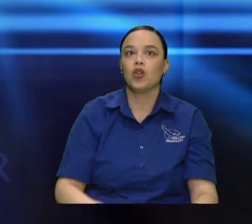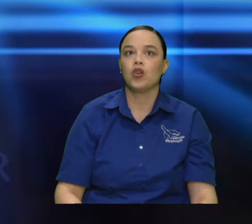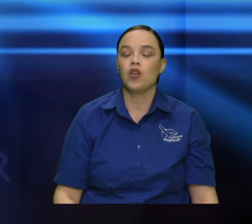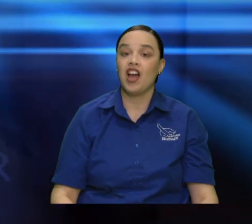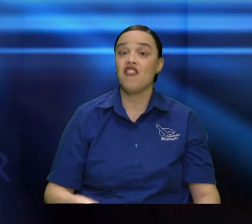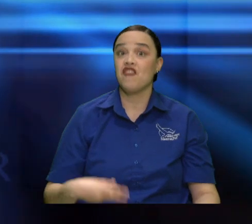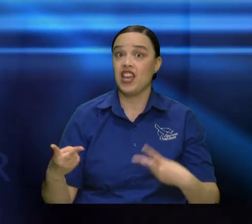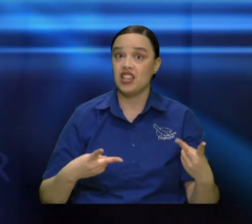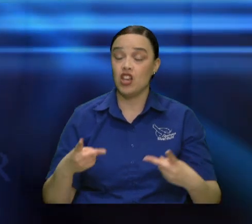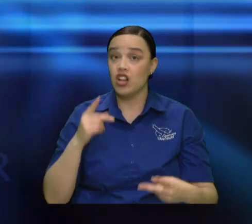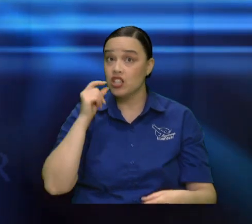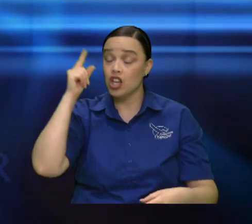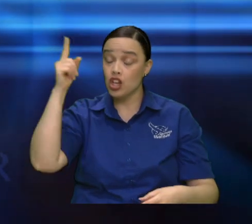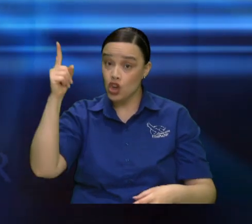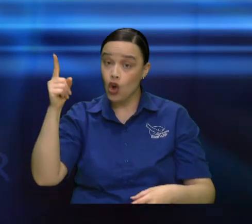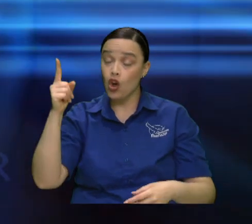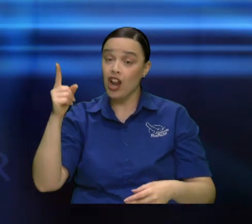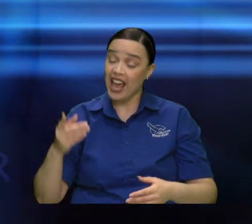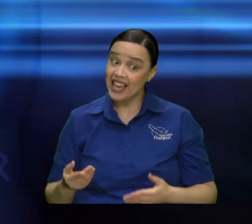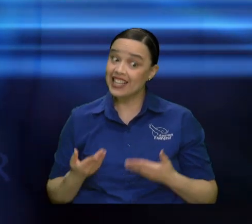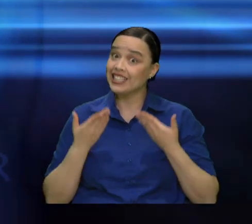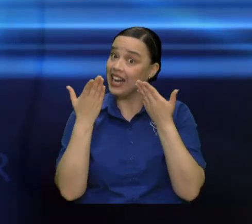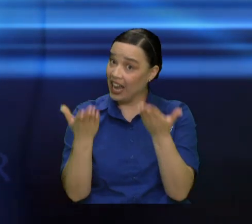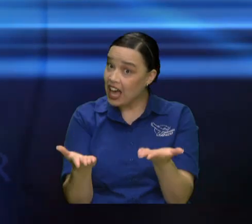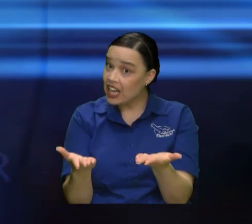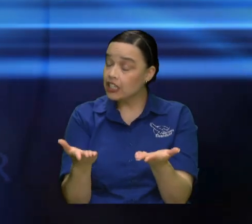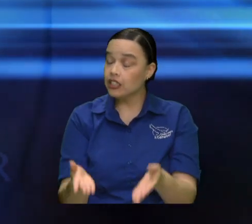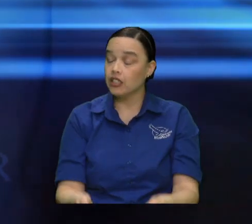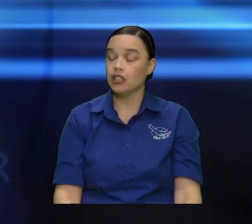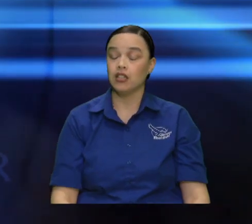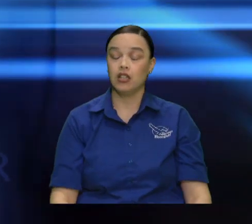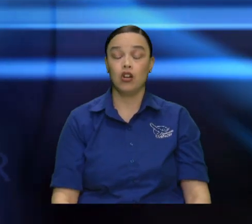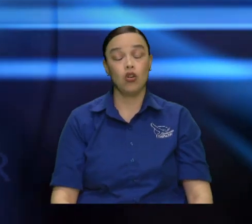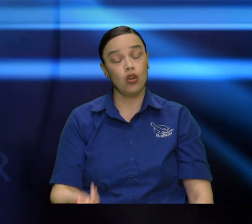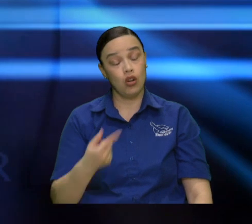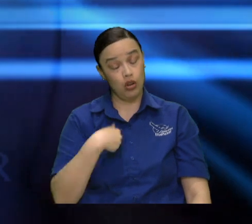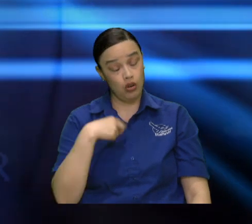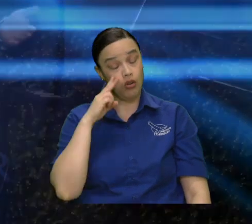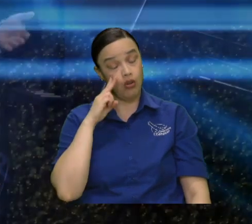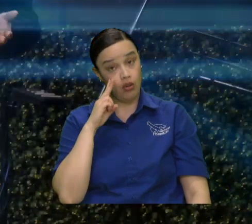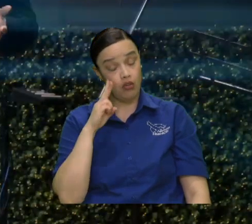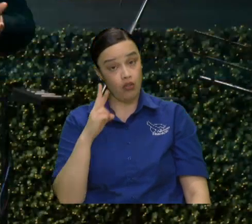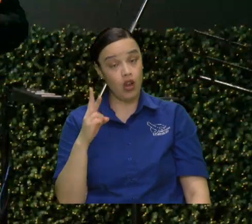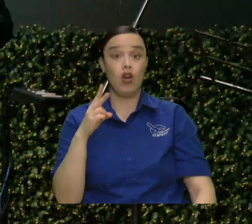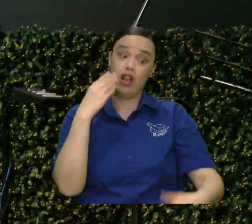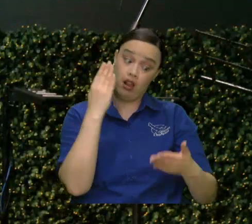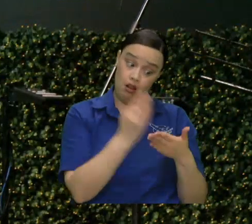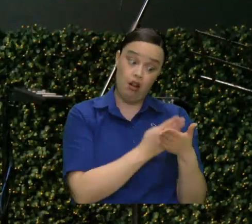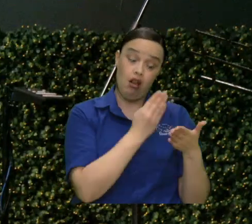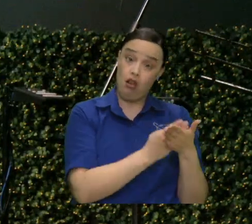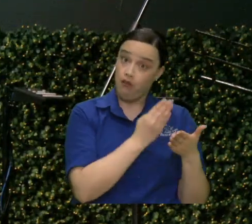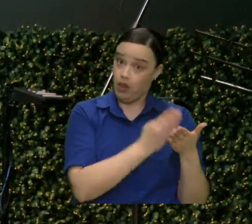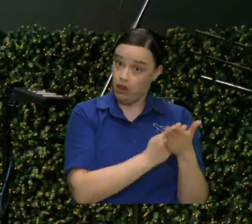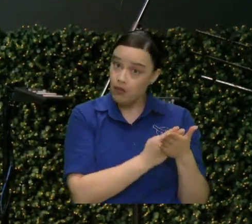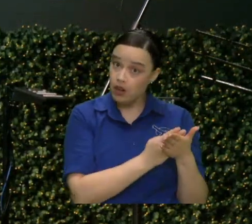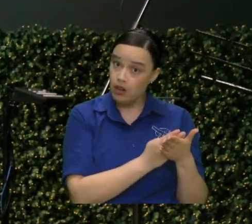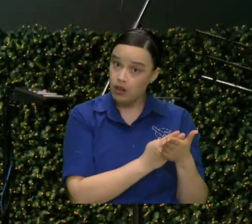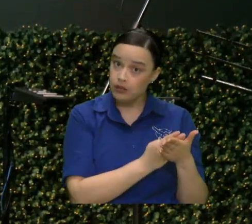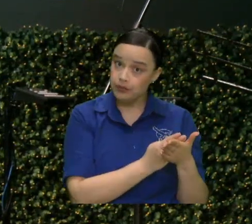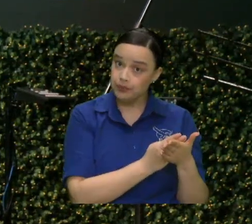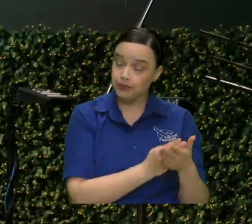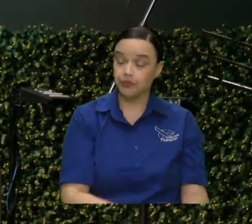los hubiera entregado amado hermano lo que yo veo aquí a través de la palabra es aquel